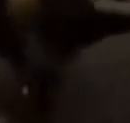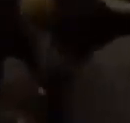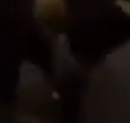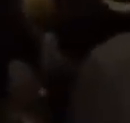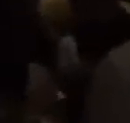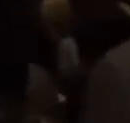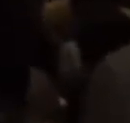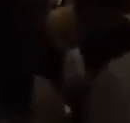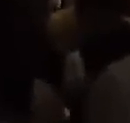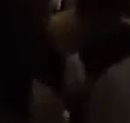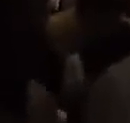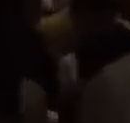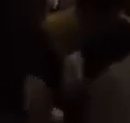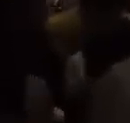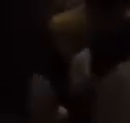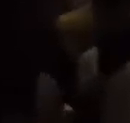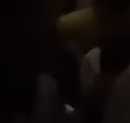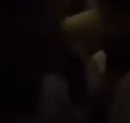la cámara.